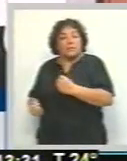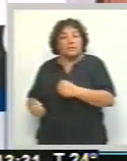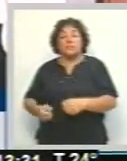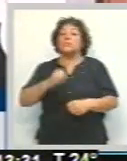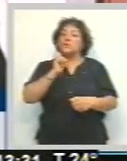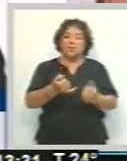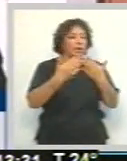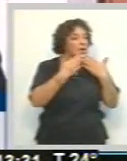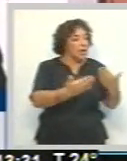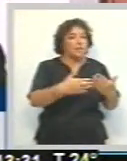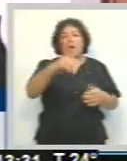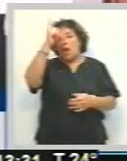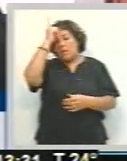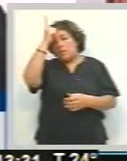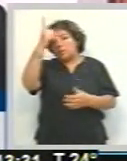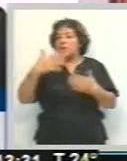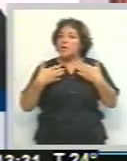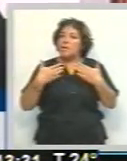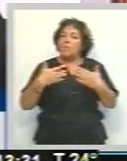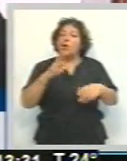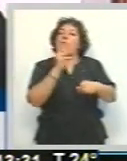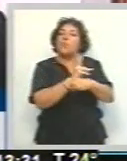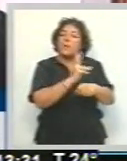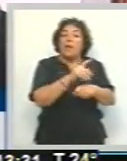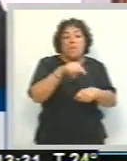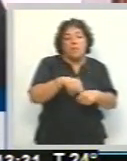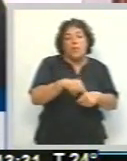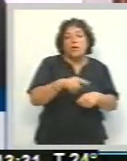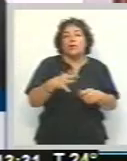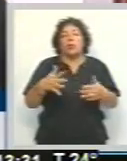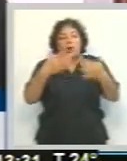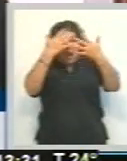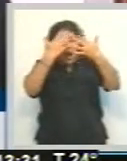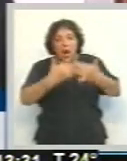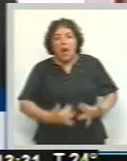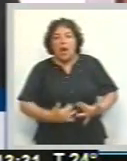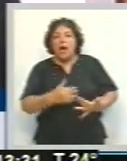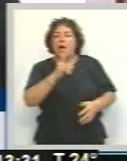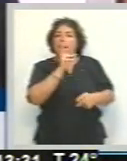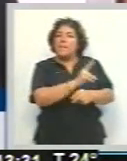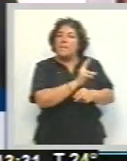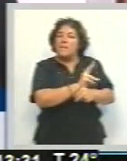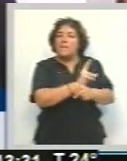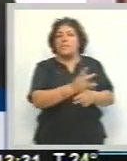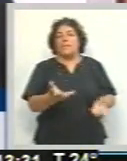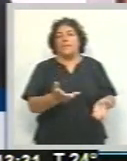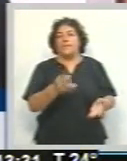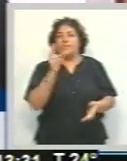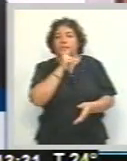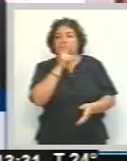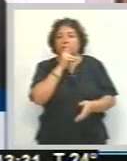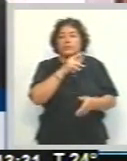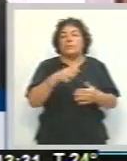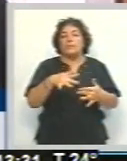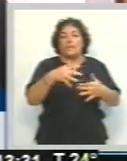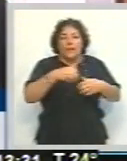la intervención policial se puede resguardar por estos momentos la integridad física de esta mujer que había sido sometida